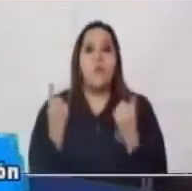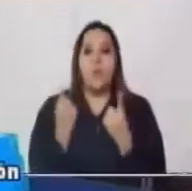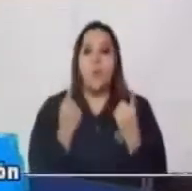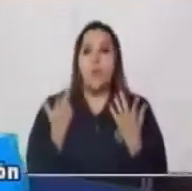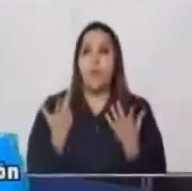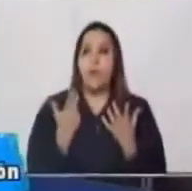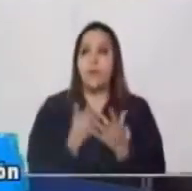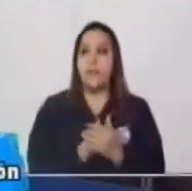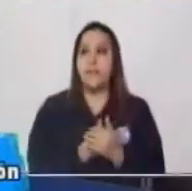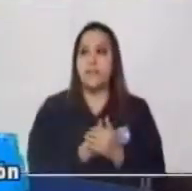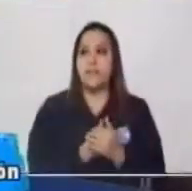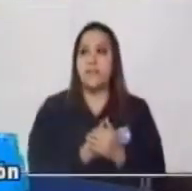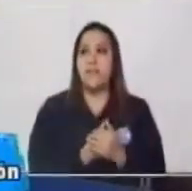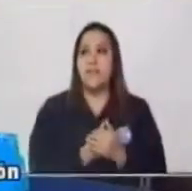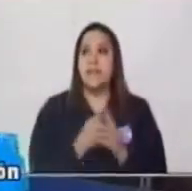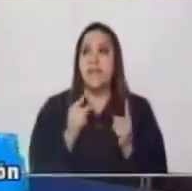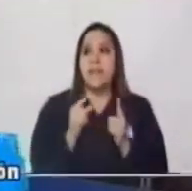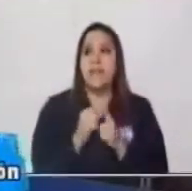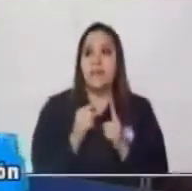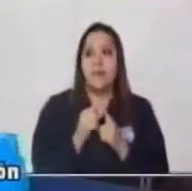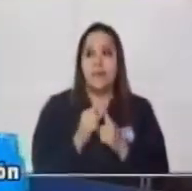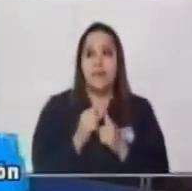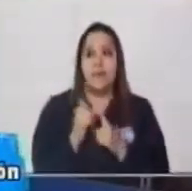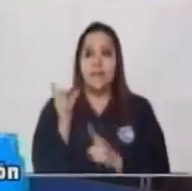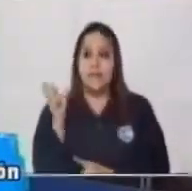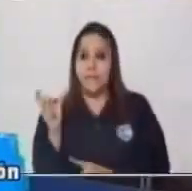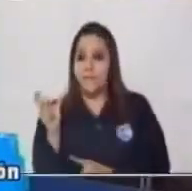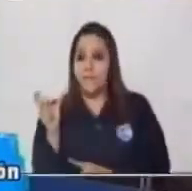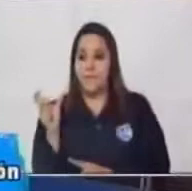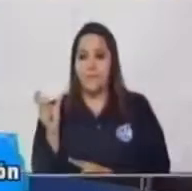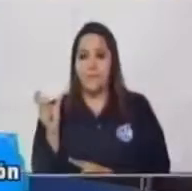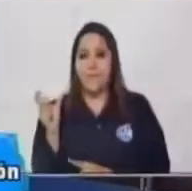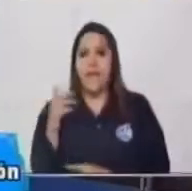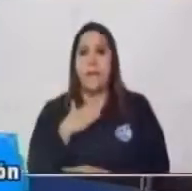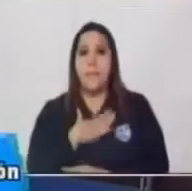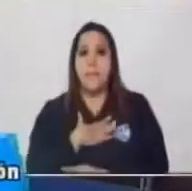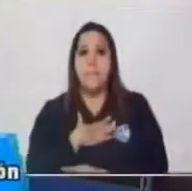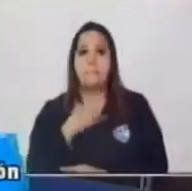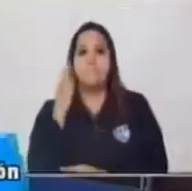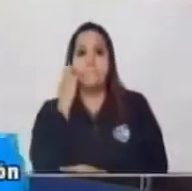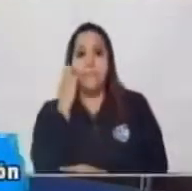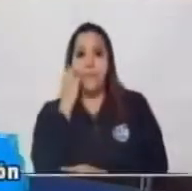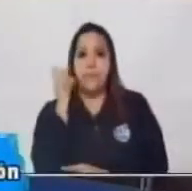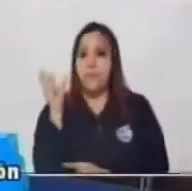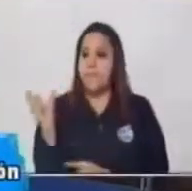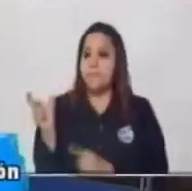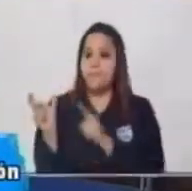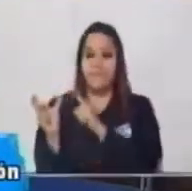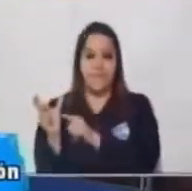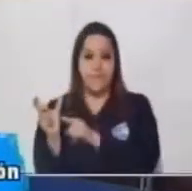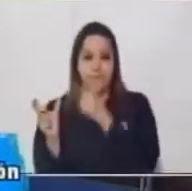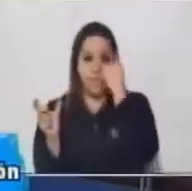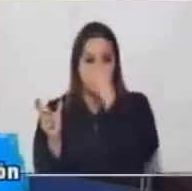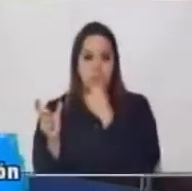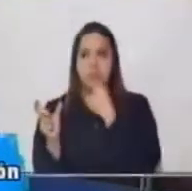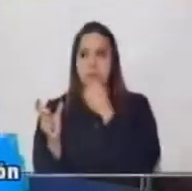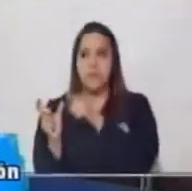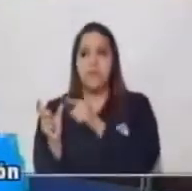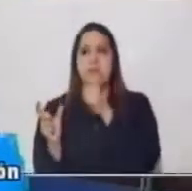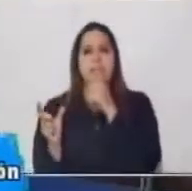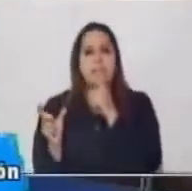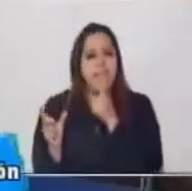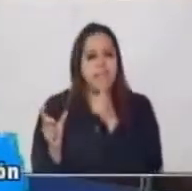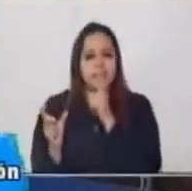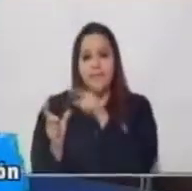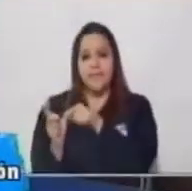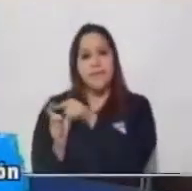hoy. La palabra, el núcleo que vamos a utilizar es quién. Veamos ahorita esto. ¿Quién es